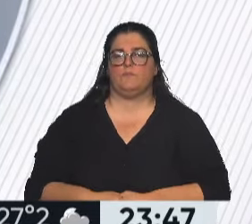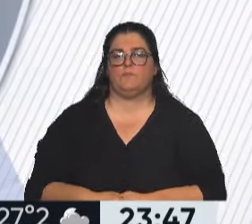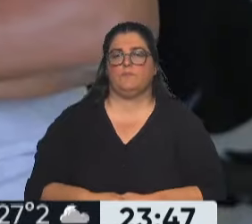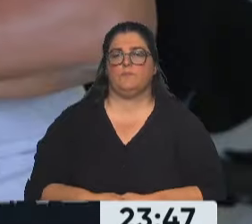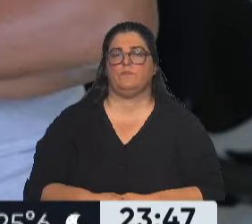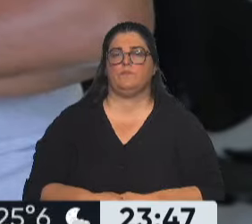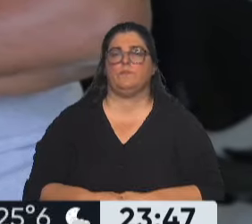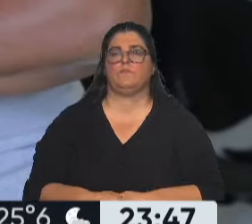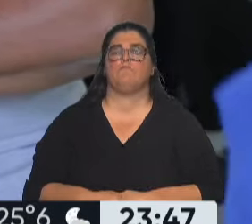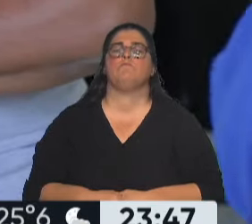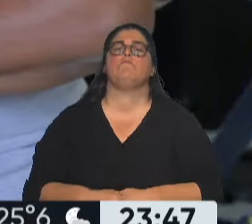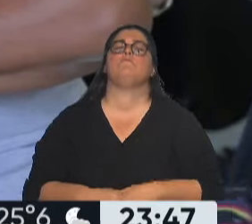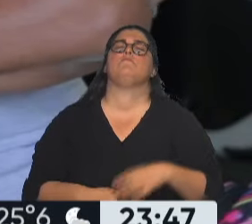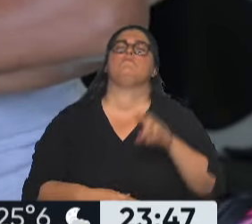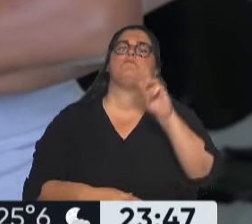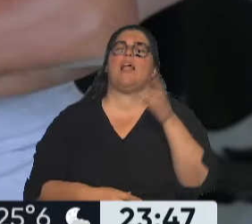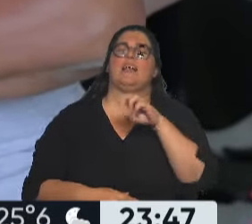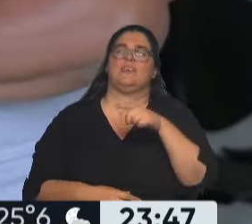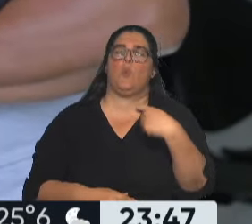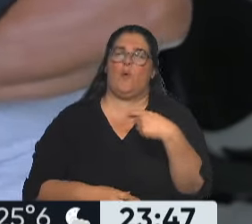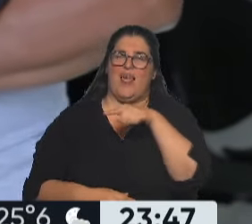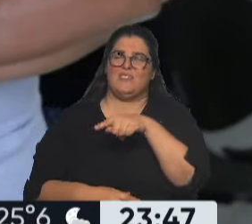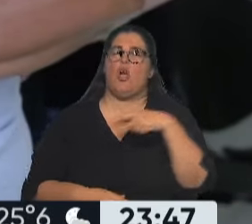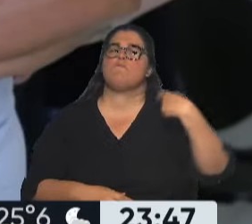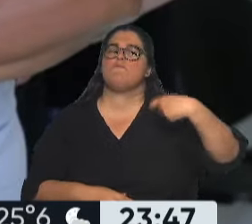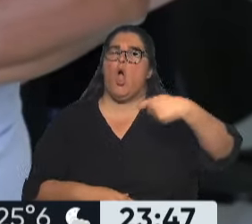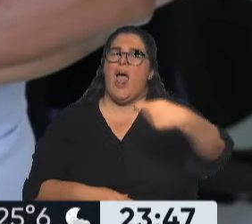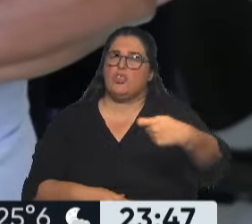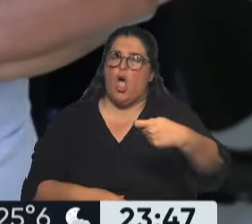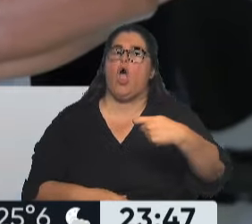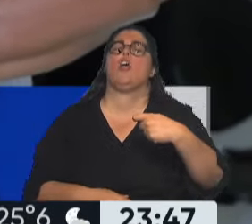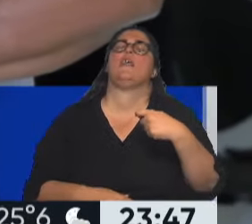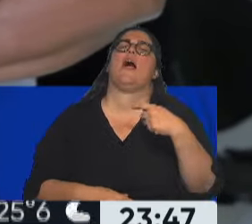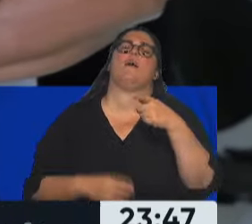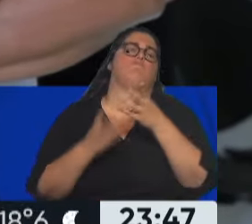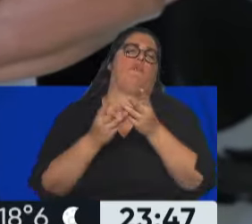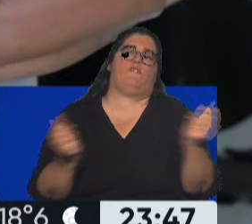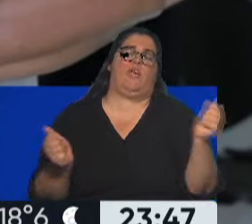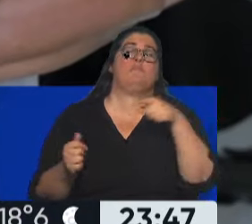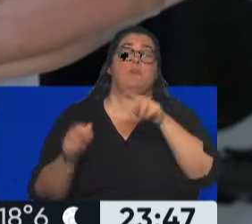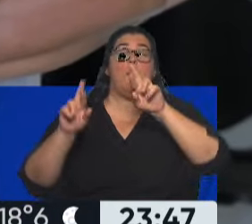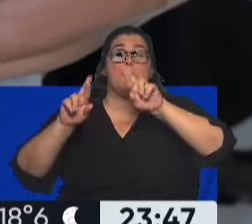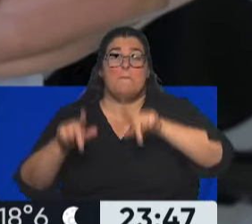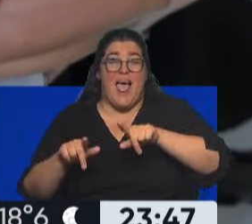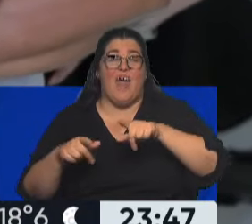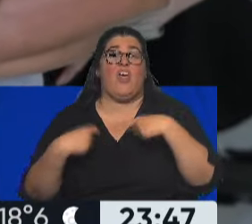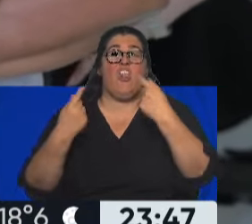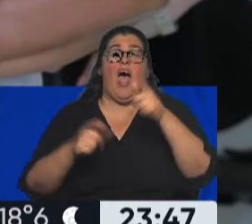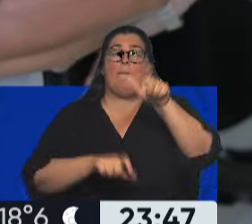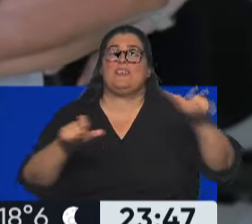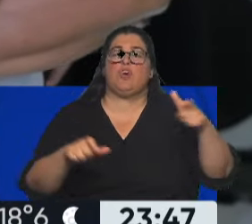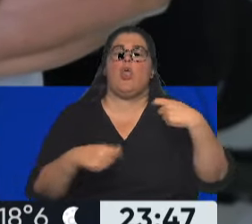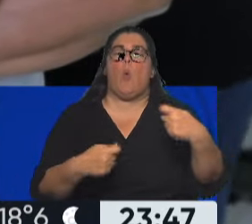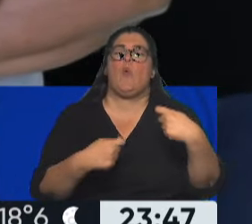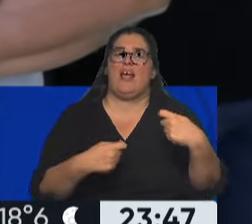El fin de la moratoria previsional. El gobierno confirmó que no tiene previsto extender el programa que permite acceder a la jubilación